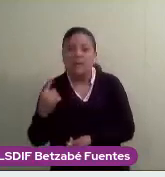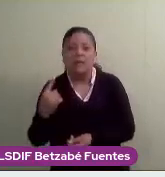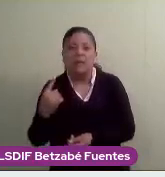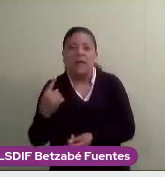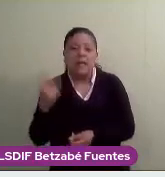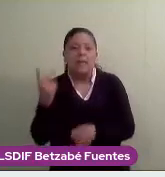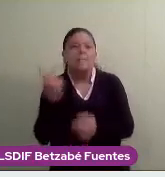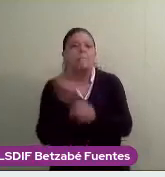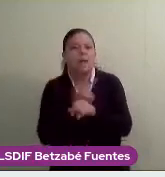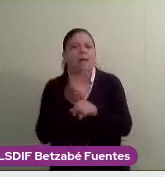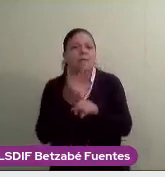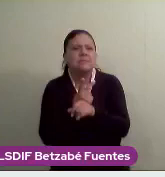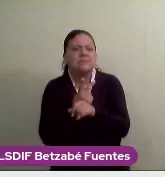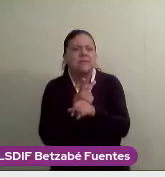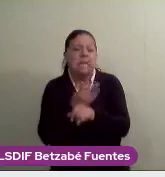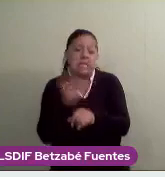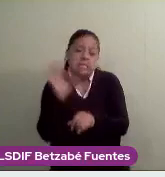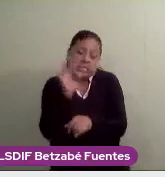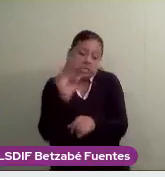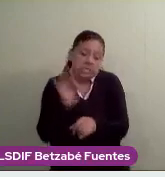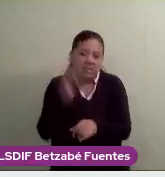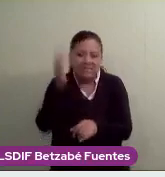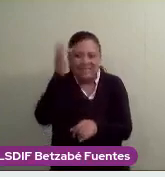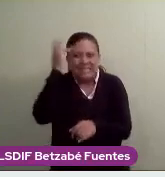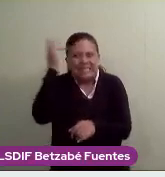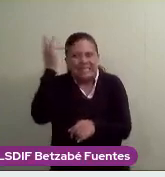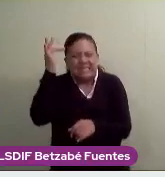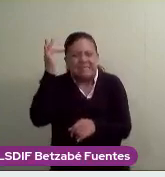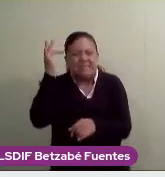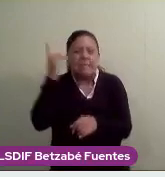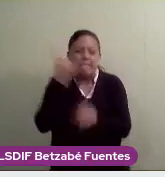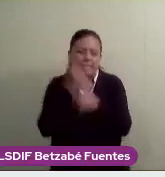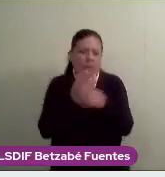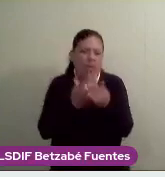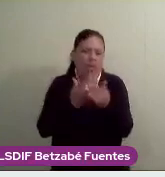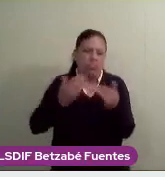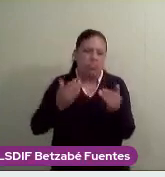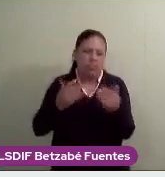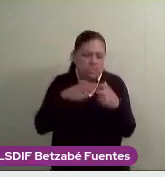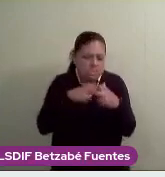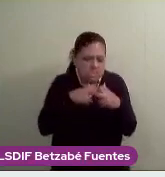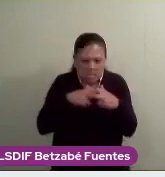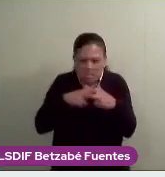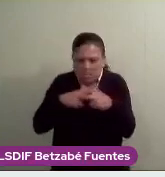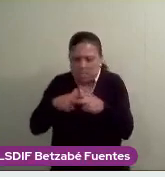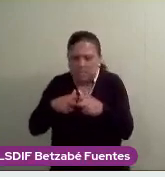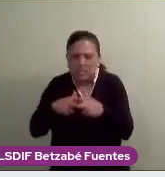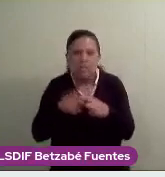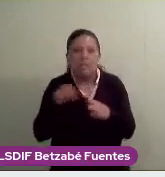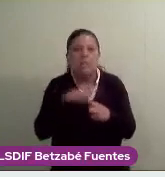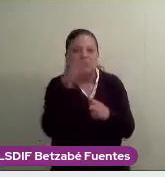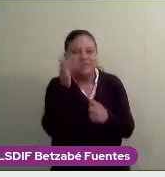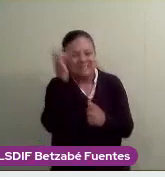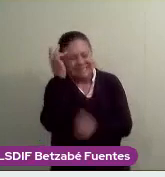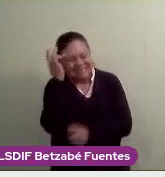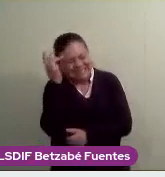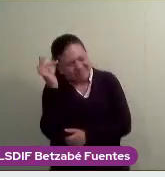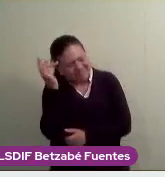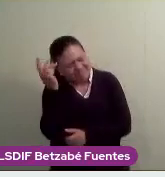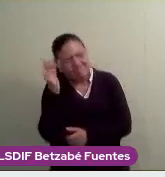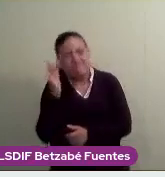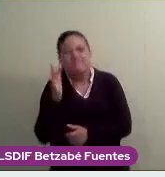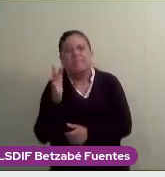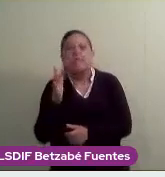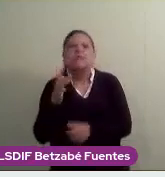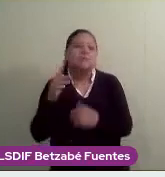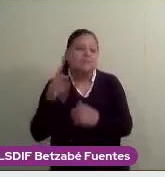por el estrés que estuvo teniendo en ese momento, ¿no? Entonces, realmente si ya nos vemos a la parte de qué hacer o